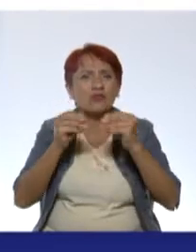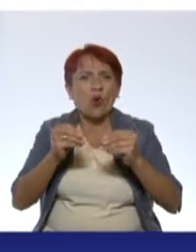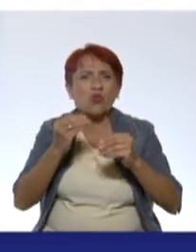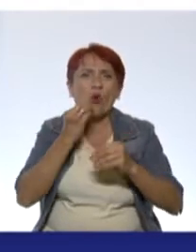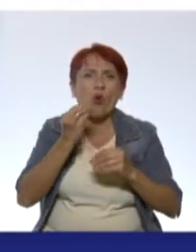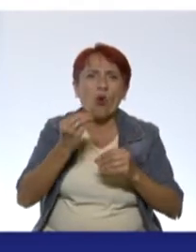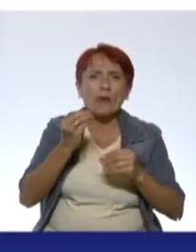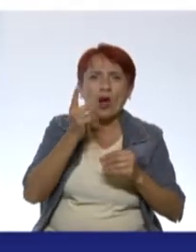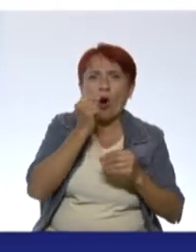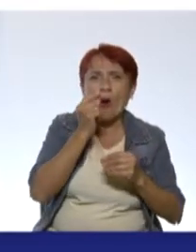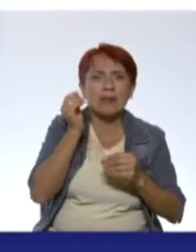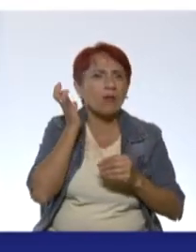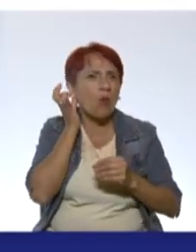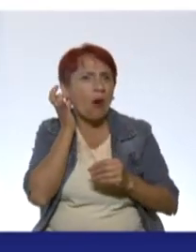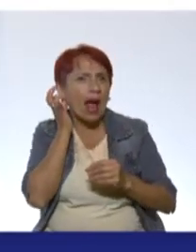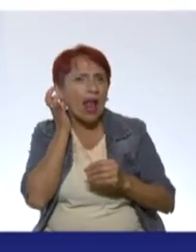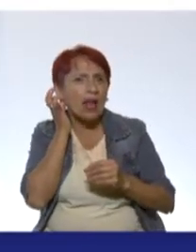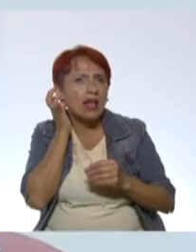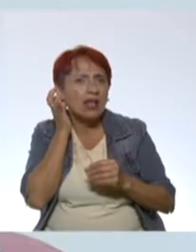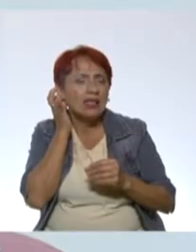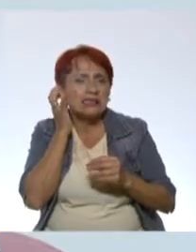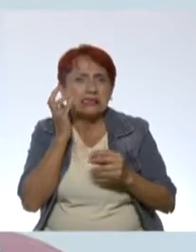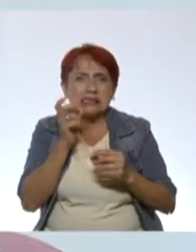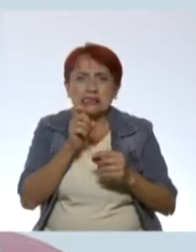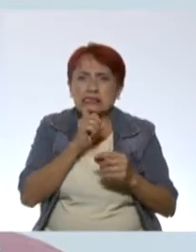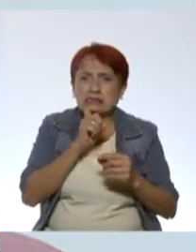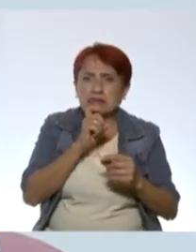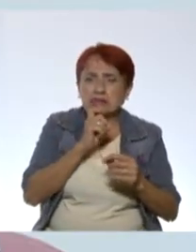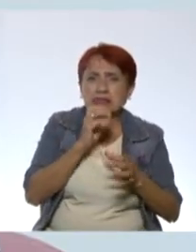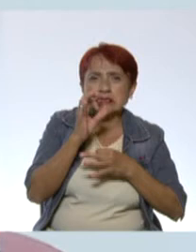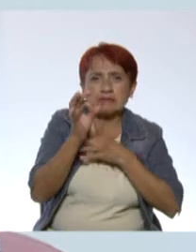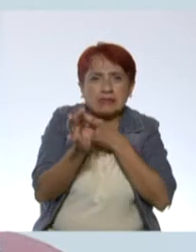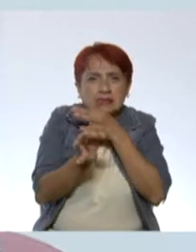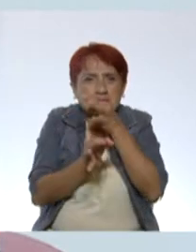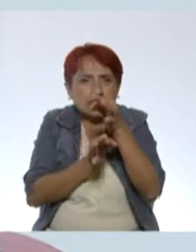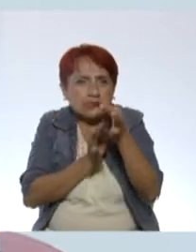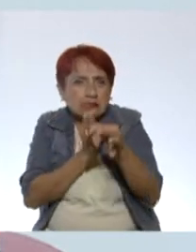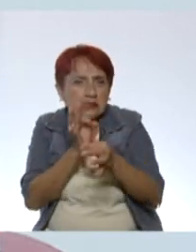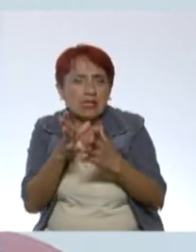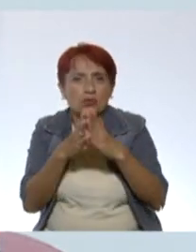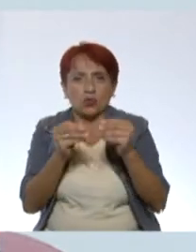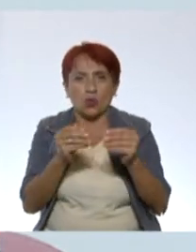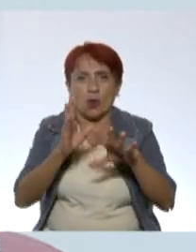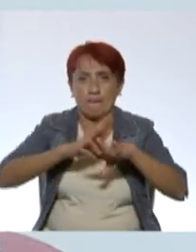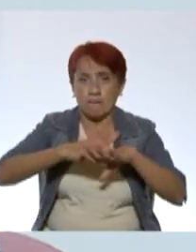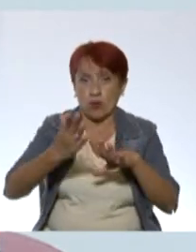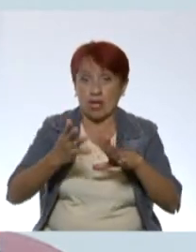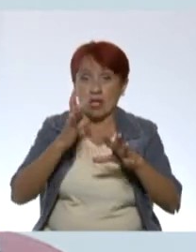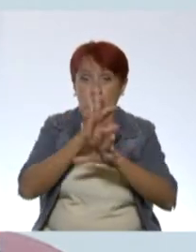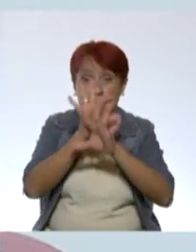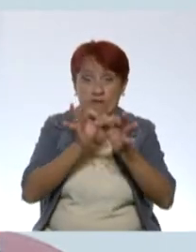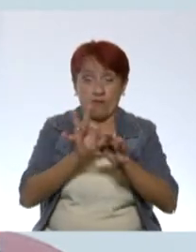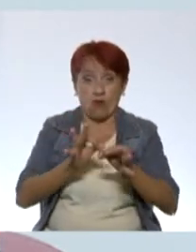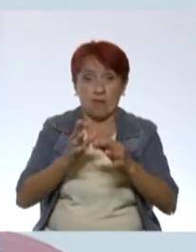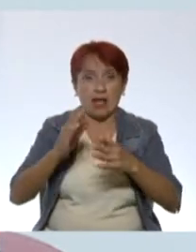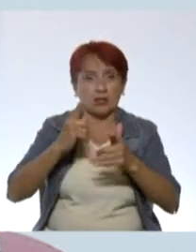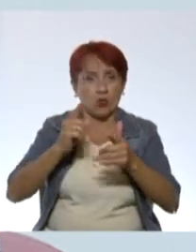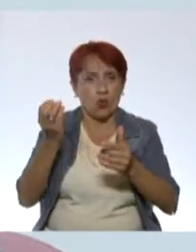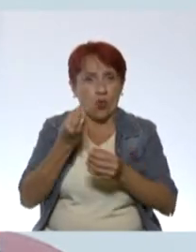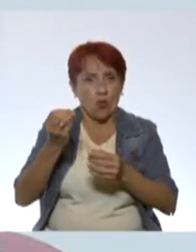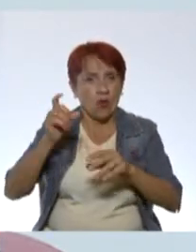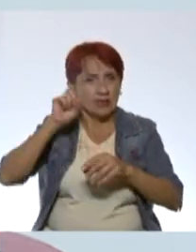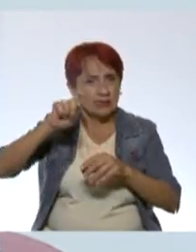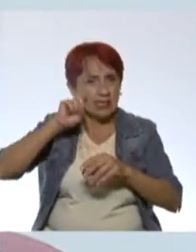tema que nos cuesta, si se quiere, abordar con nuestros jóvenes, debido, pues puede ser al estilo de crianza